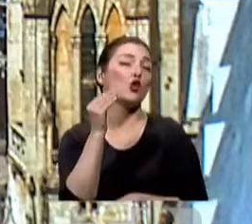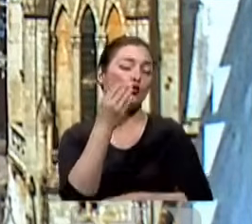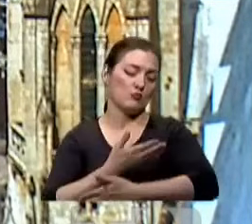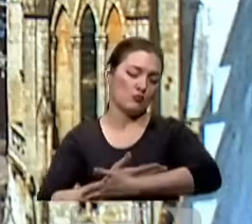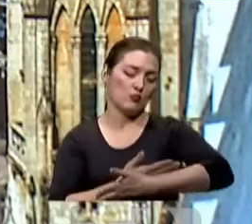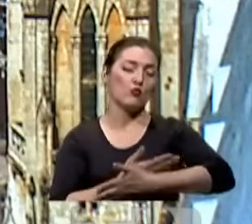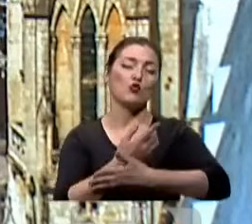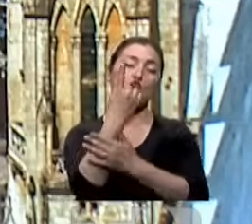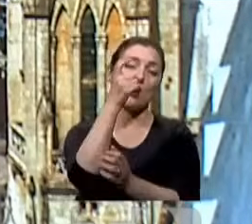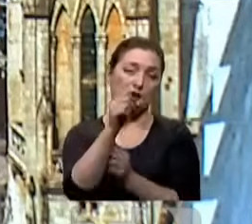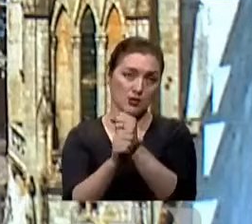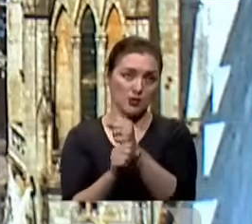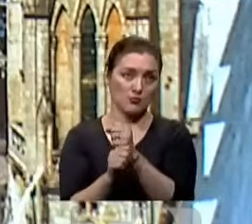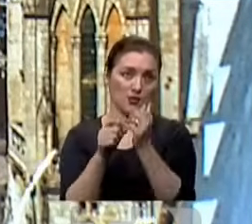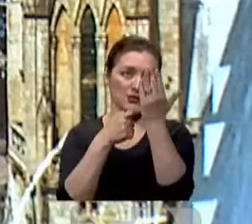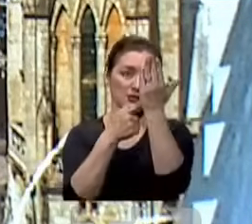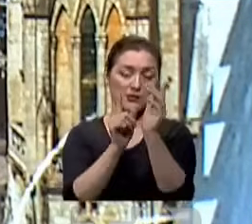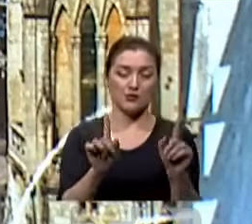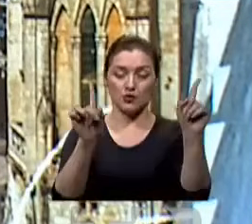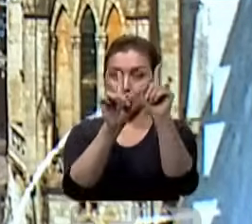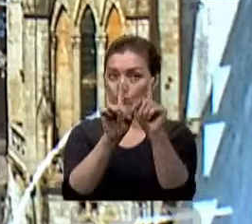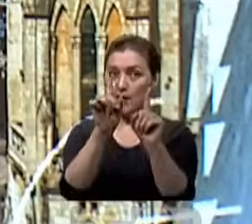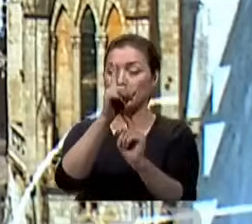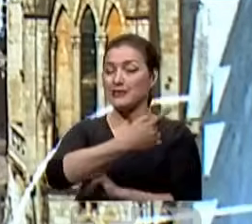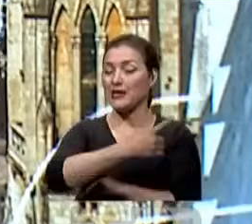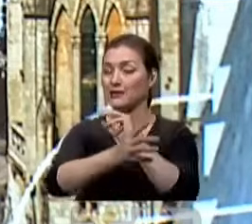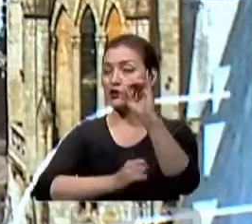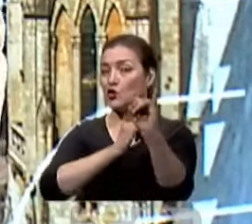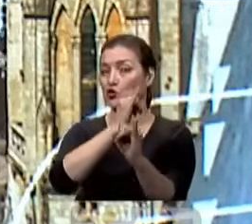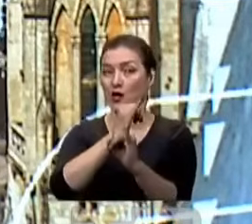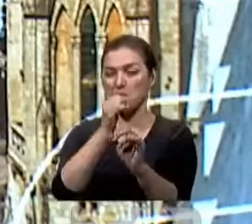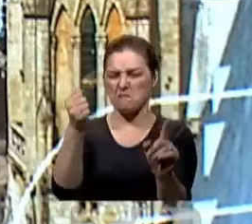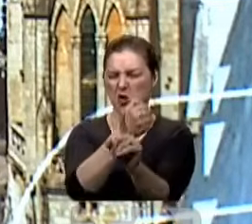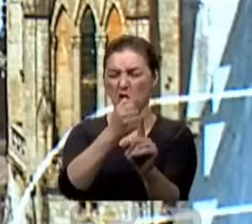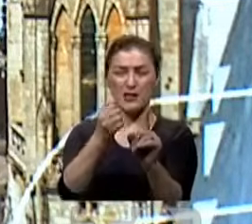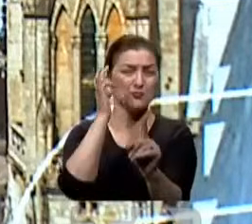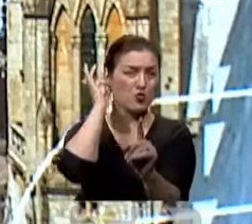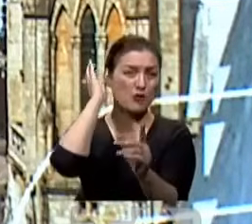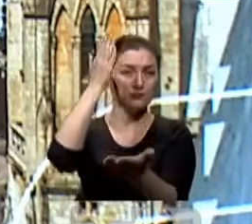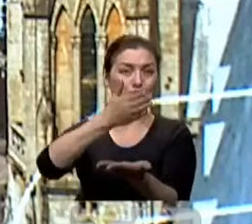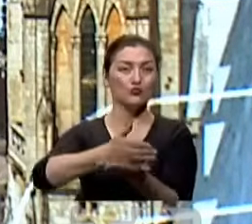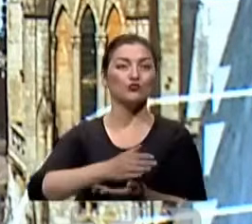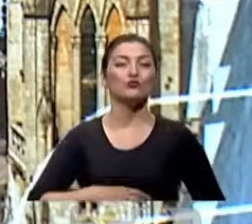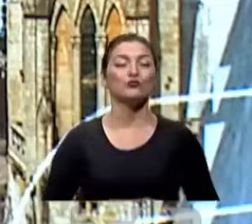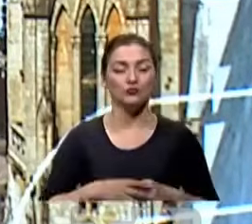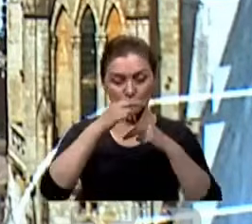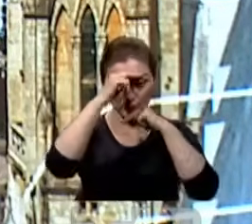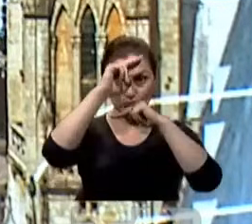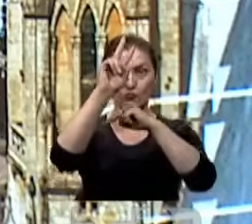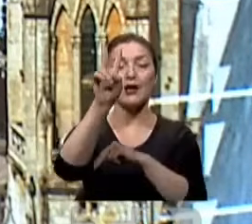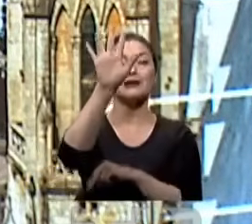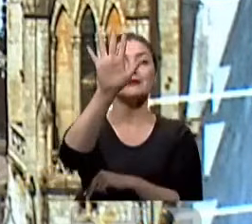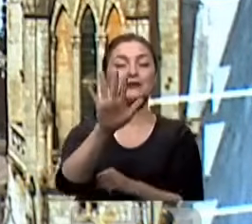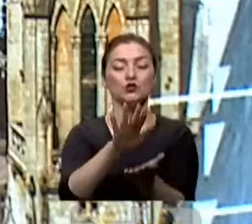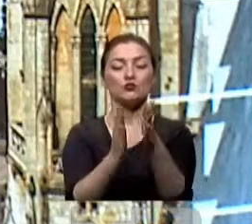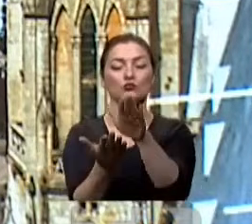bebé menor de un año. Analizamos estas cifras en el marco del Día Internacional para Eliminar la Violencia contra la Mujer, que se conmemora este